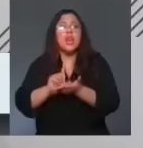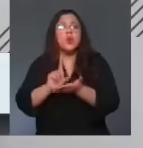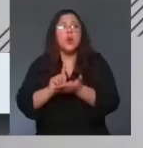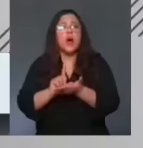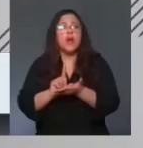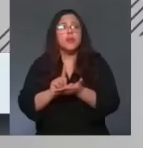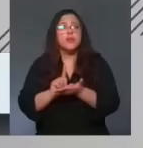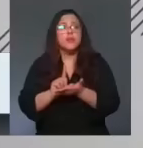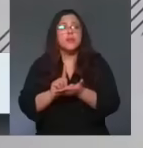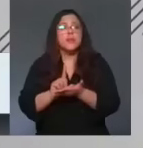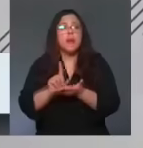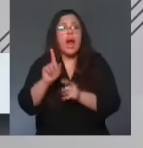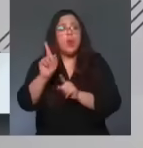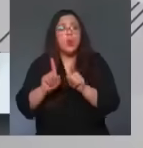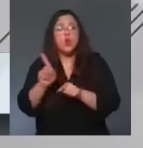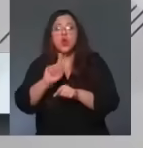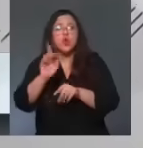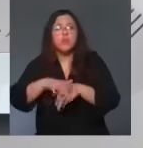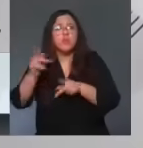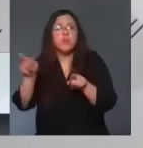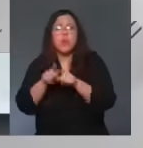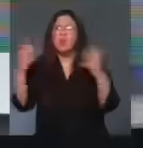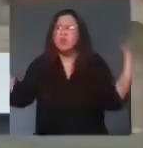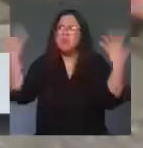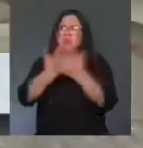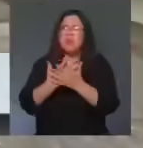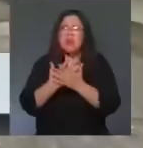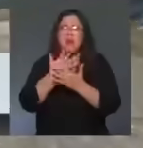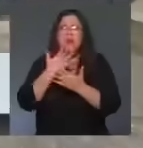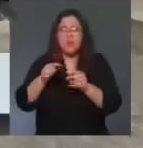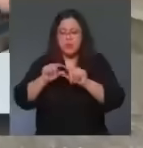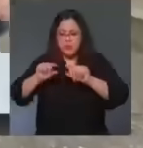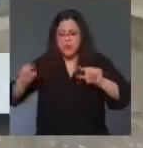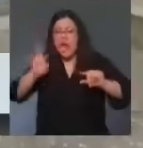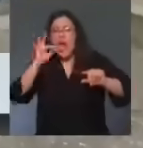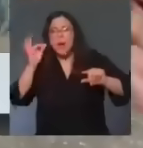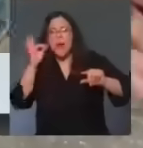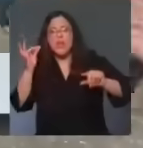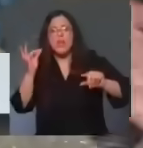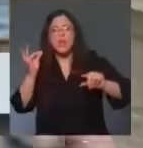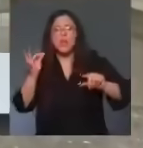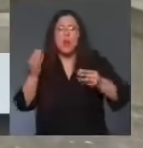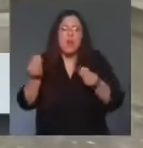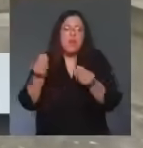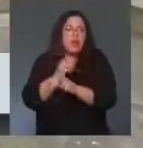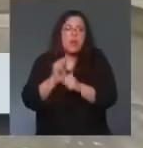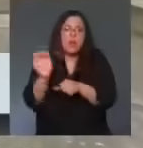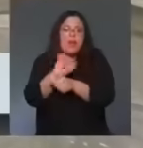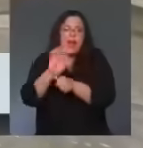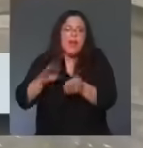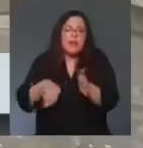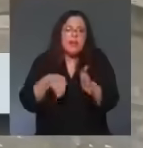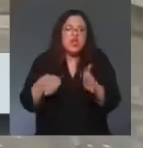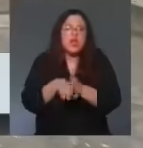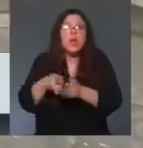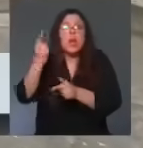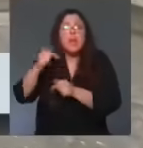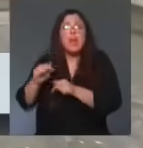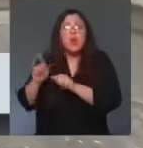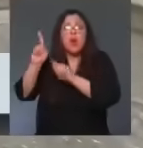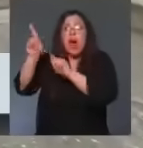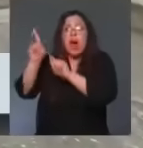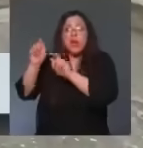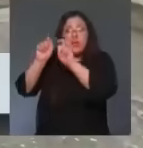estacionarse. Pero estaba confusión porque si está la línea amarilla, se entiende que no nos podemos estacionar ahí, pero tenemos un letrero al